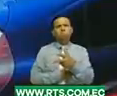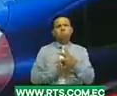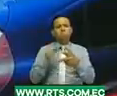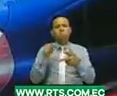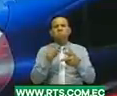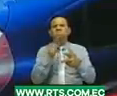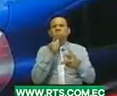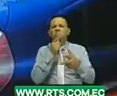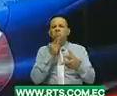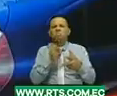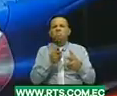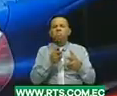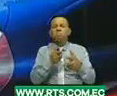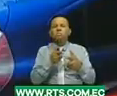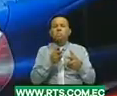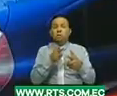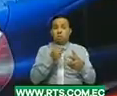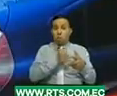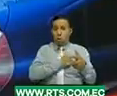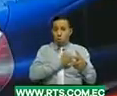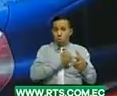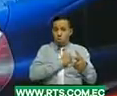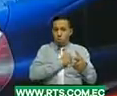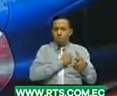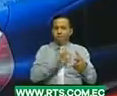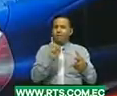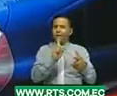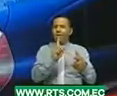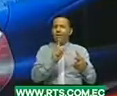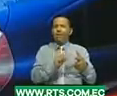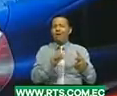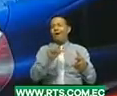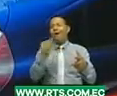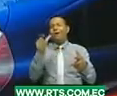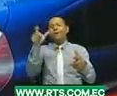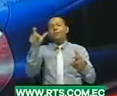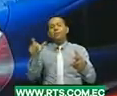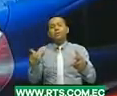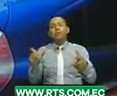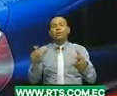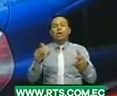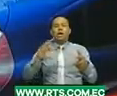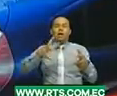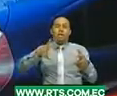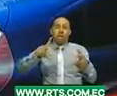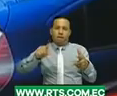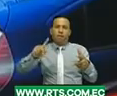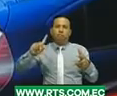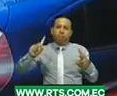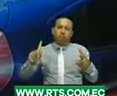Solo que quien se lleva el automotor no es precisamente su propietario.